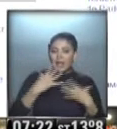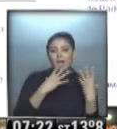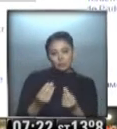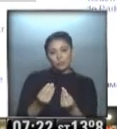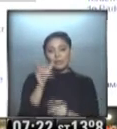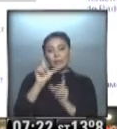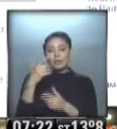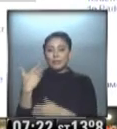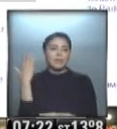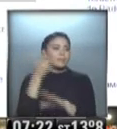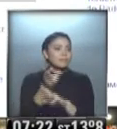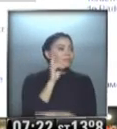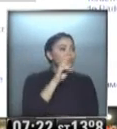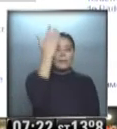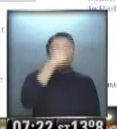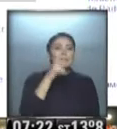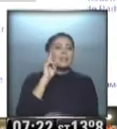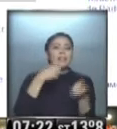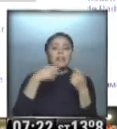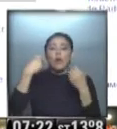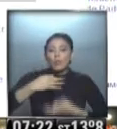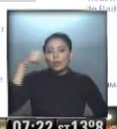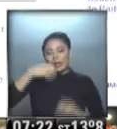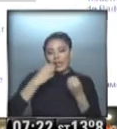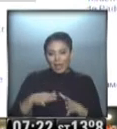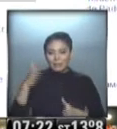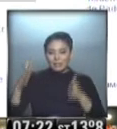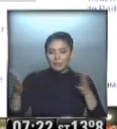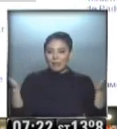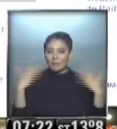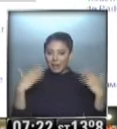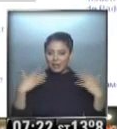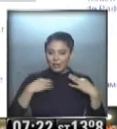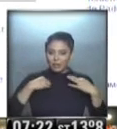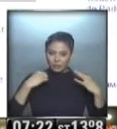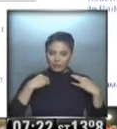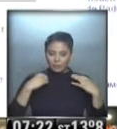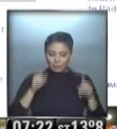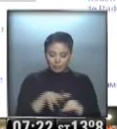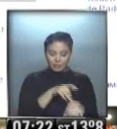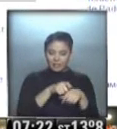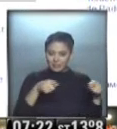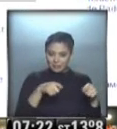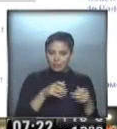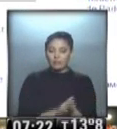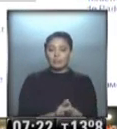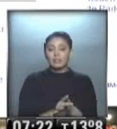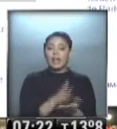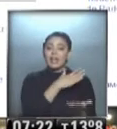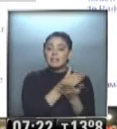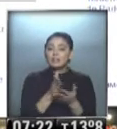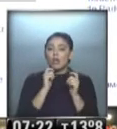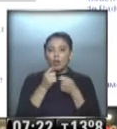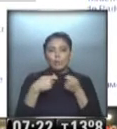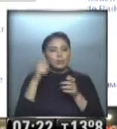acompaña para que la gente salga a mirar vidrieras justo ahora que se inicia la temporada de verano en indumentaria y calzado. El sector comercial